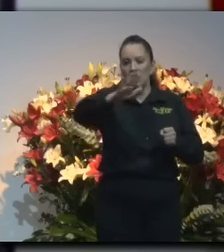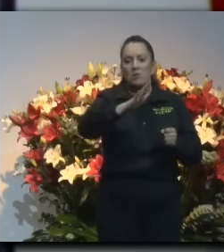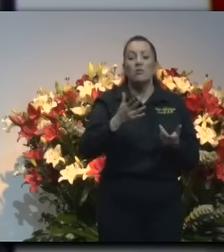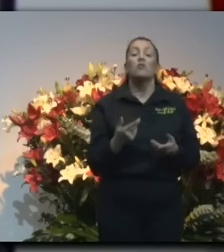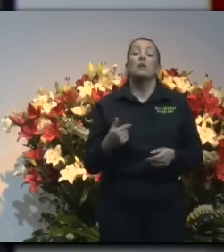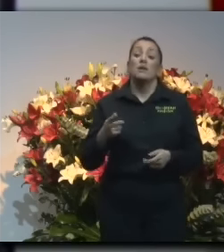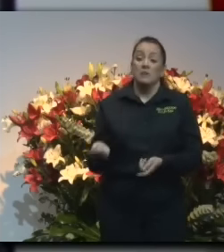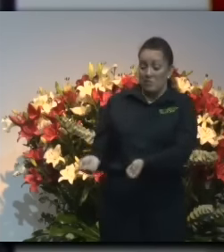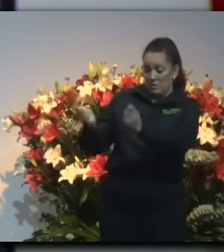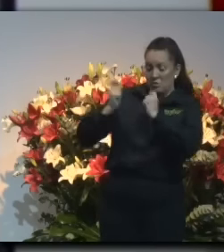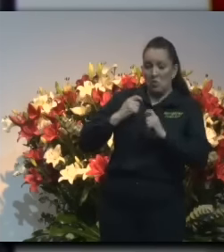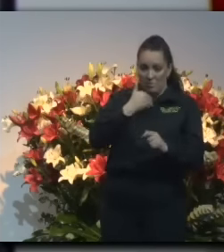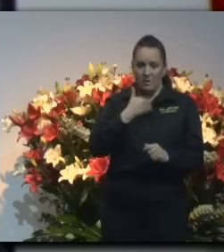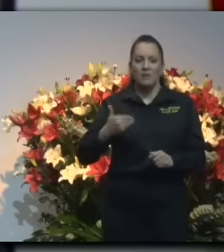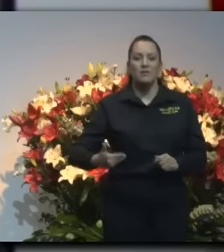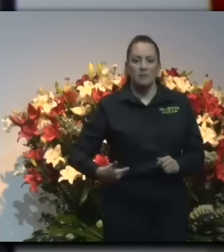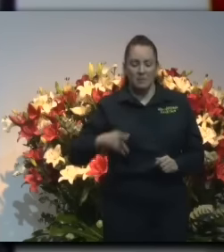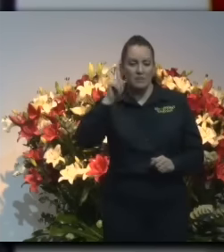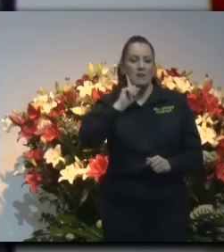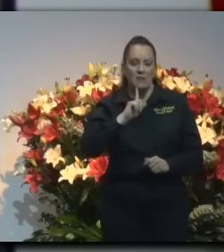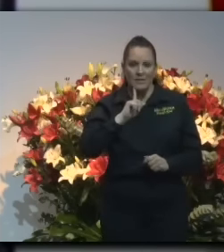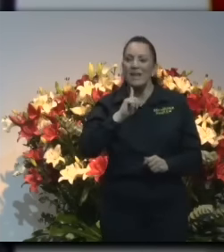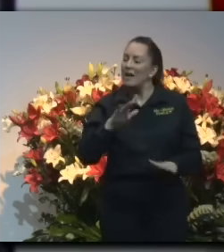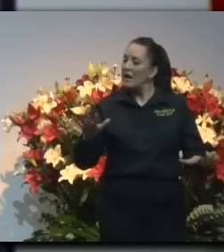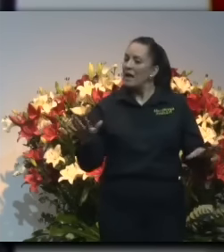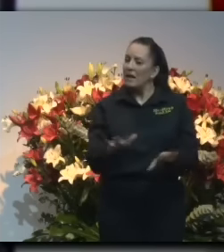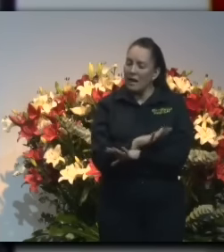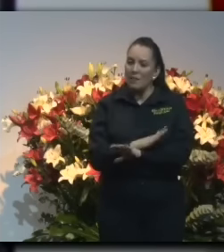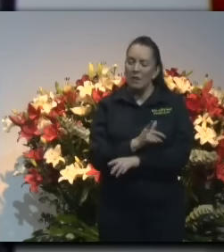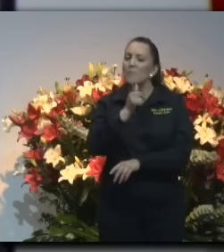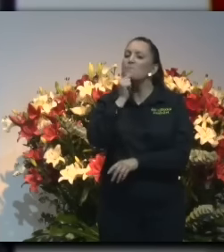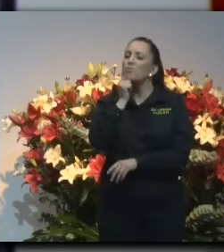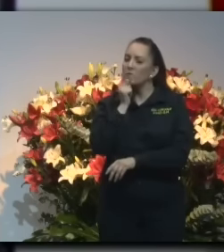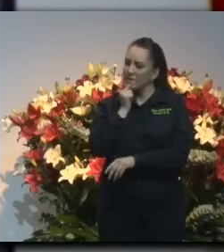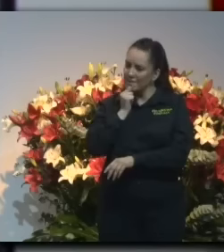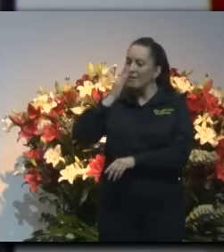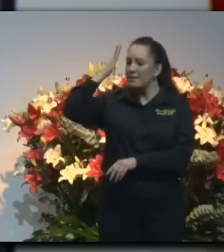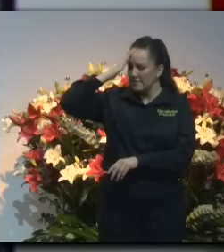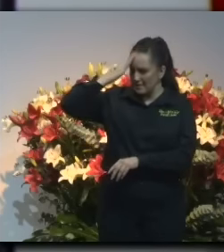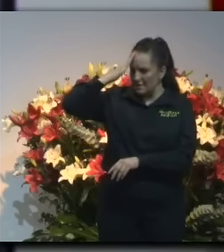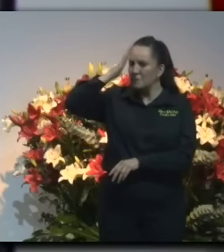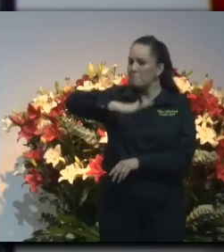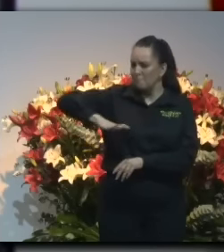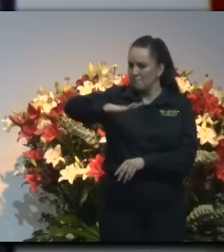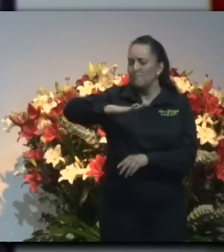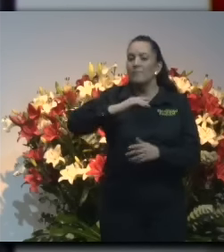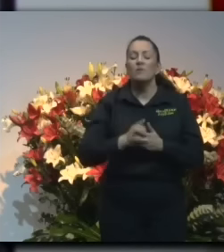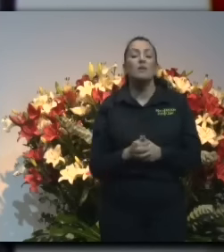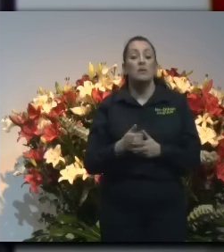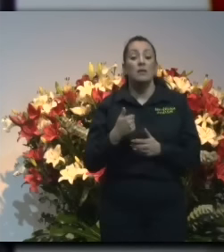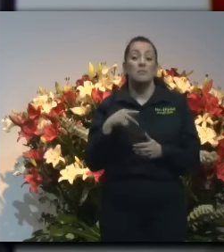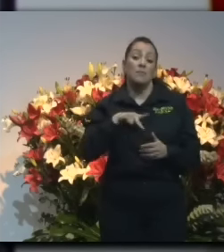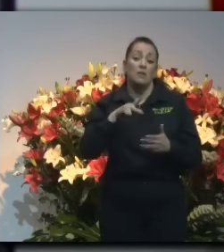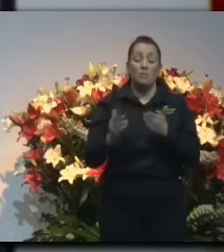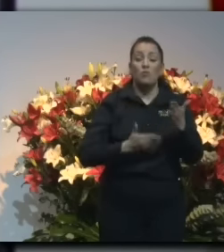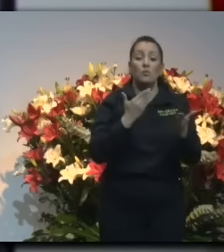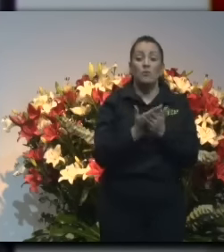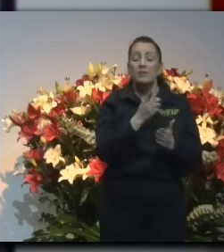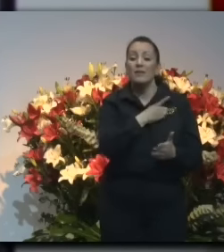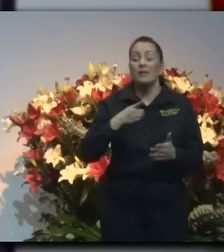República, vamos a retomar una policía con mando civil, y ahí lo que yo planteo es que tenemos que recuperar las